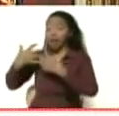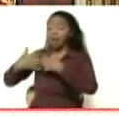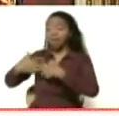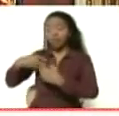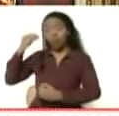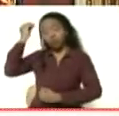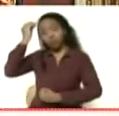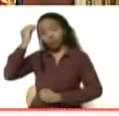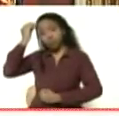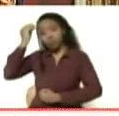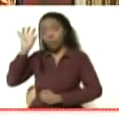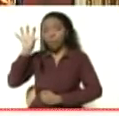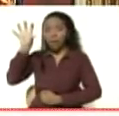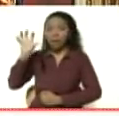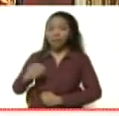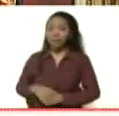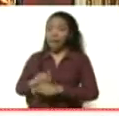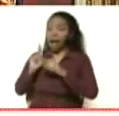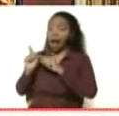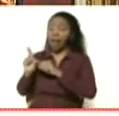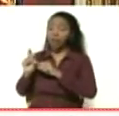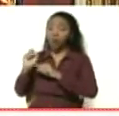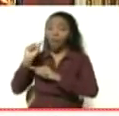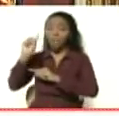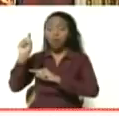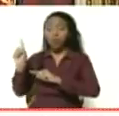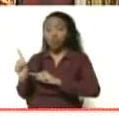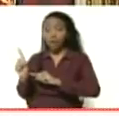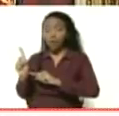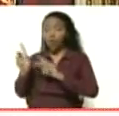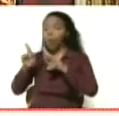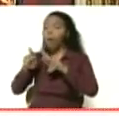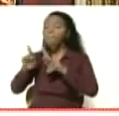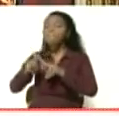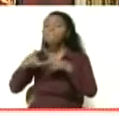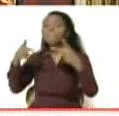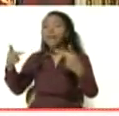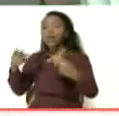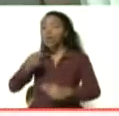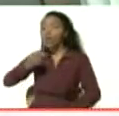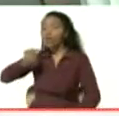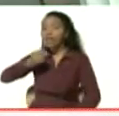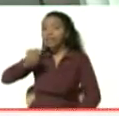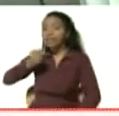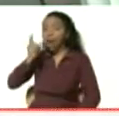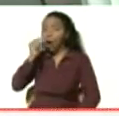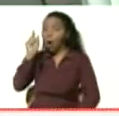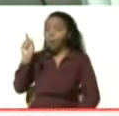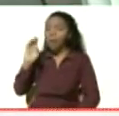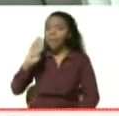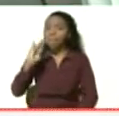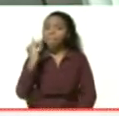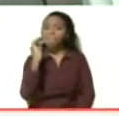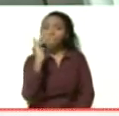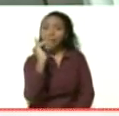país. Esto que ha preguntado el periodista Brian Ellsworth.